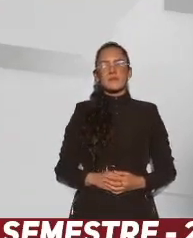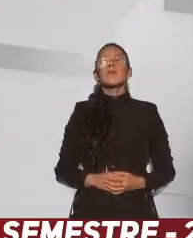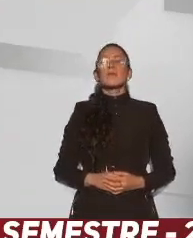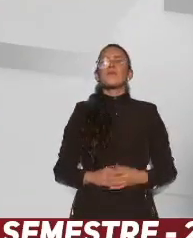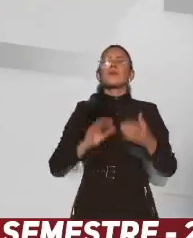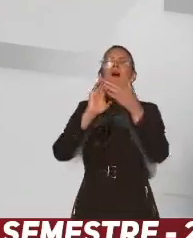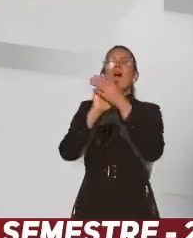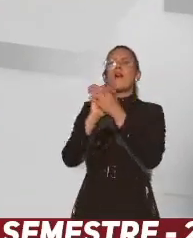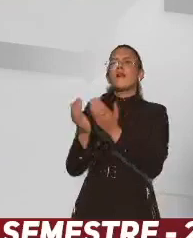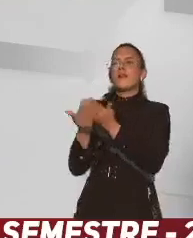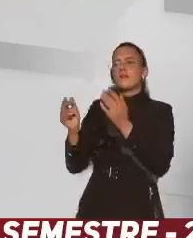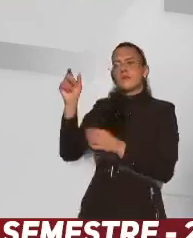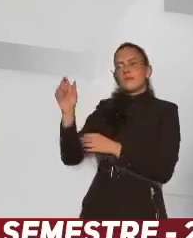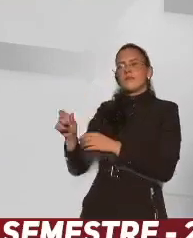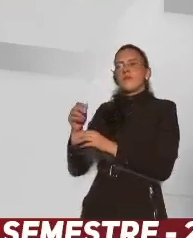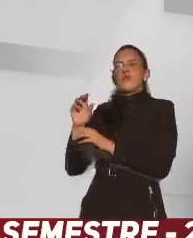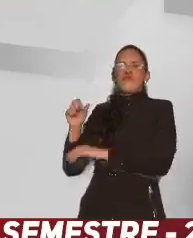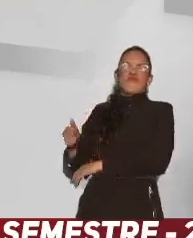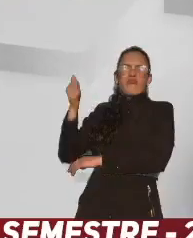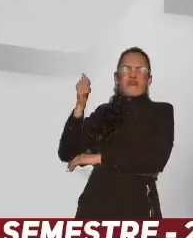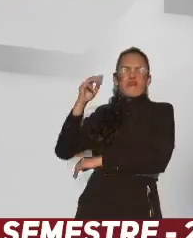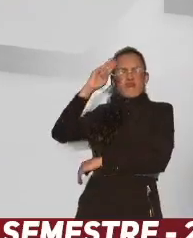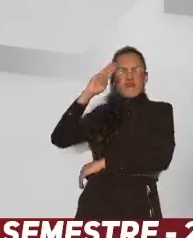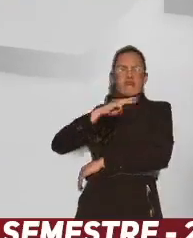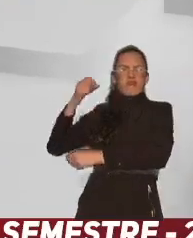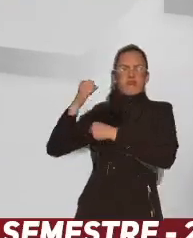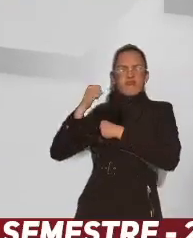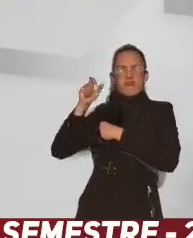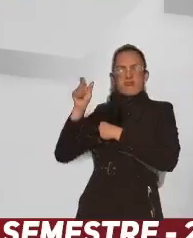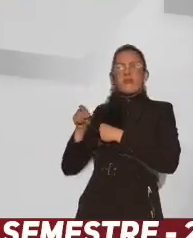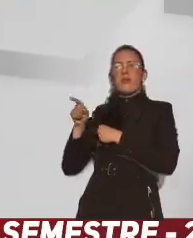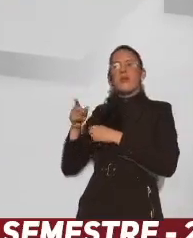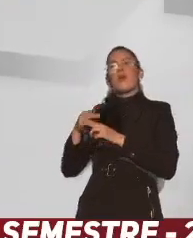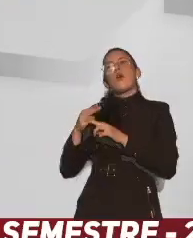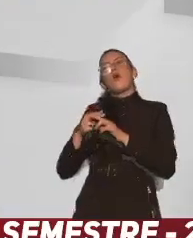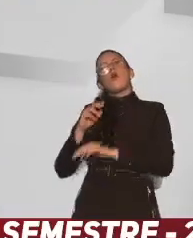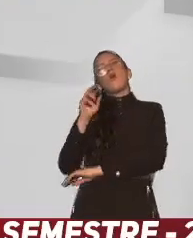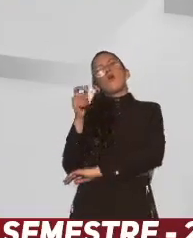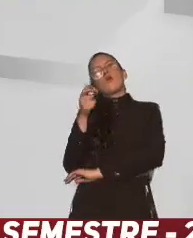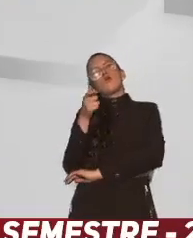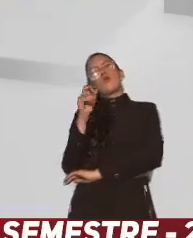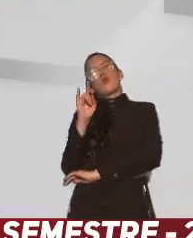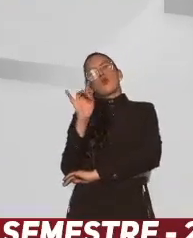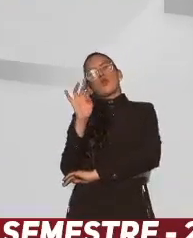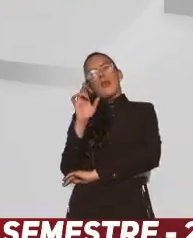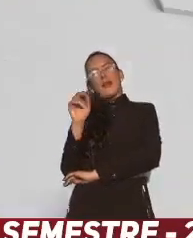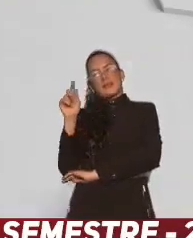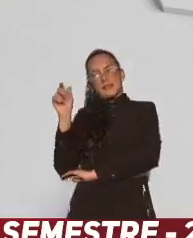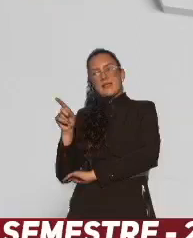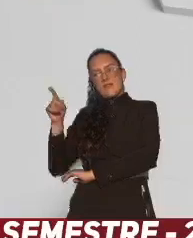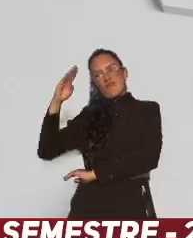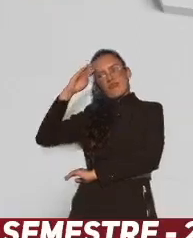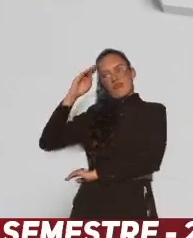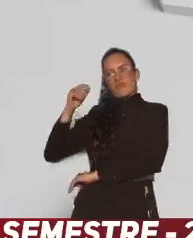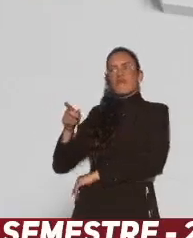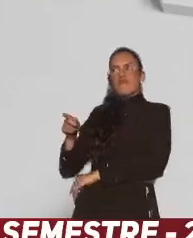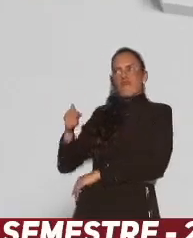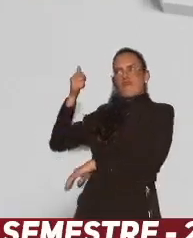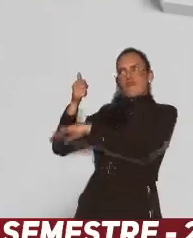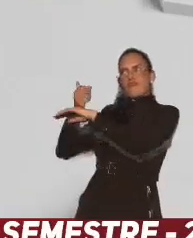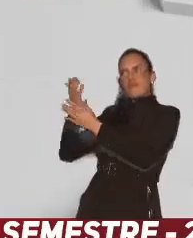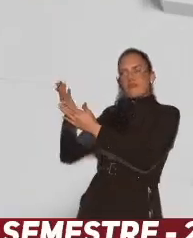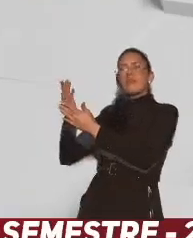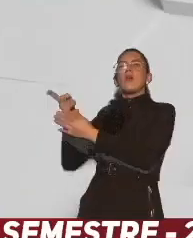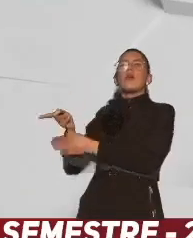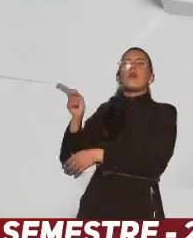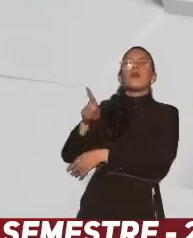Cordial saludo del señor general Luis Mauricio Espina Gutiérrez, nuestro comandante del ejército. Saludo